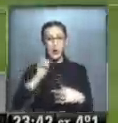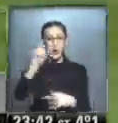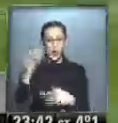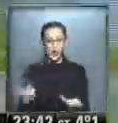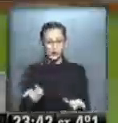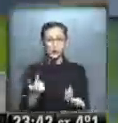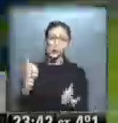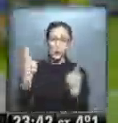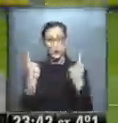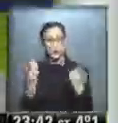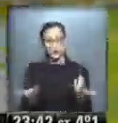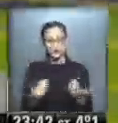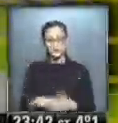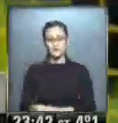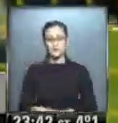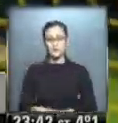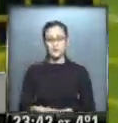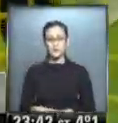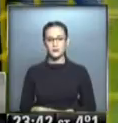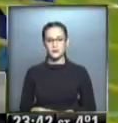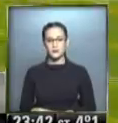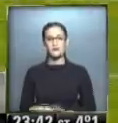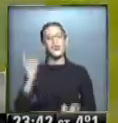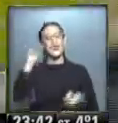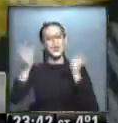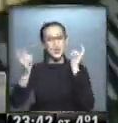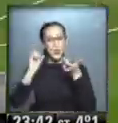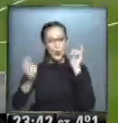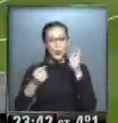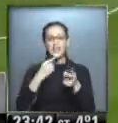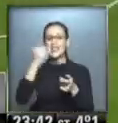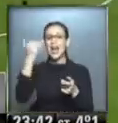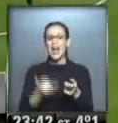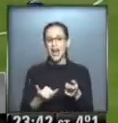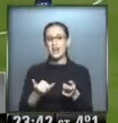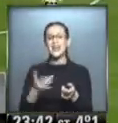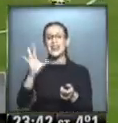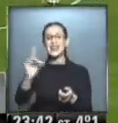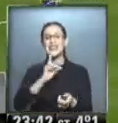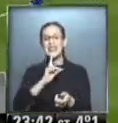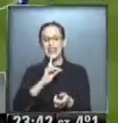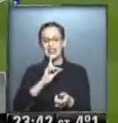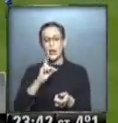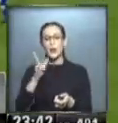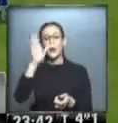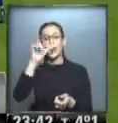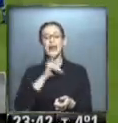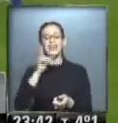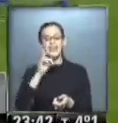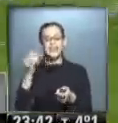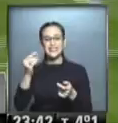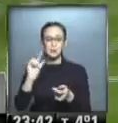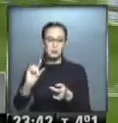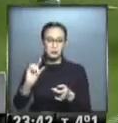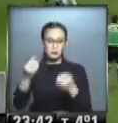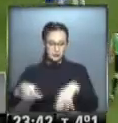segundos más para decretar el 1-1 parcial. Hay que decir que Newell's tenía por un lado el debut de su entrenador, Alfredo Berti, después de la salida de Gerardo